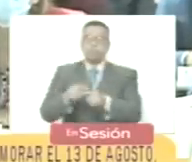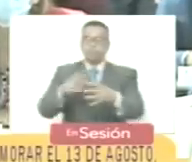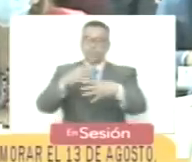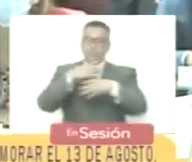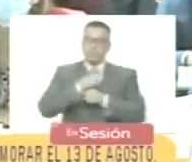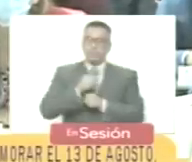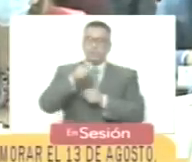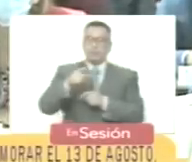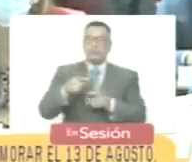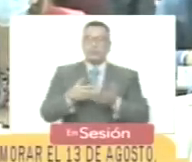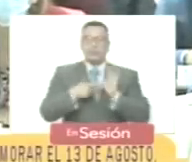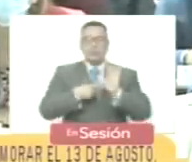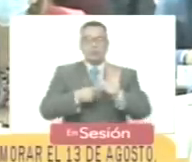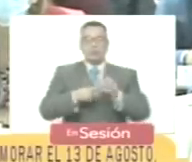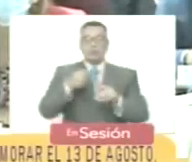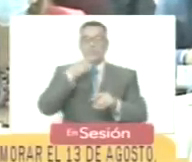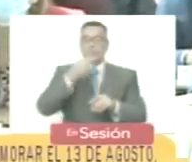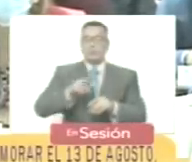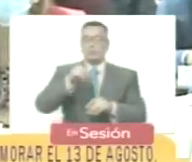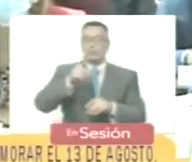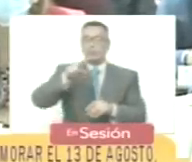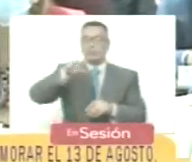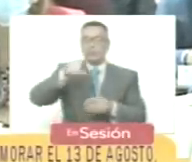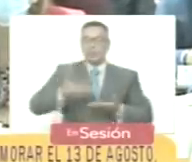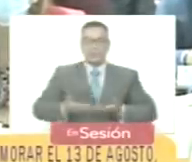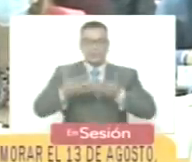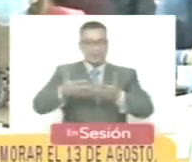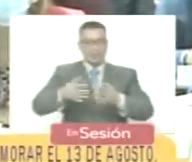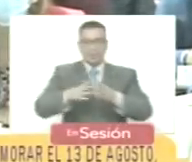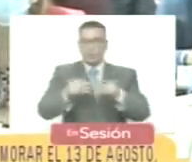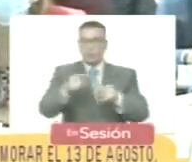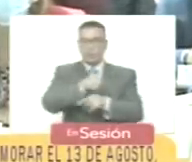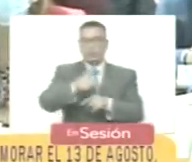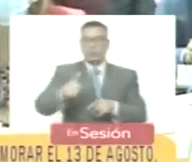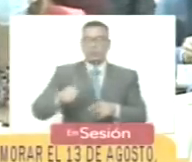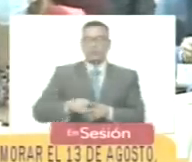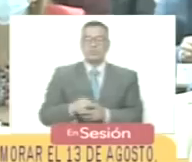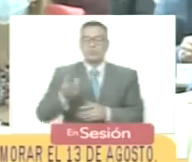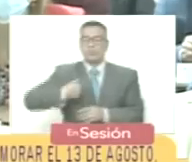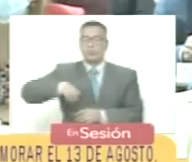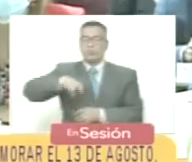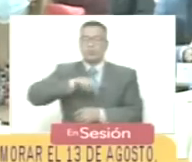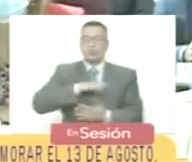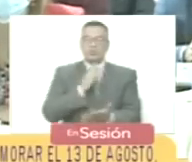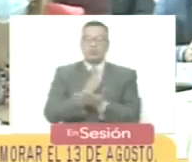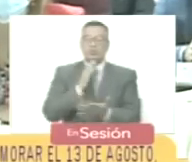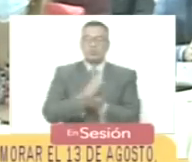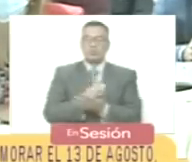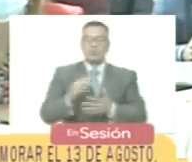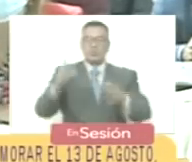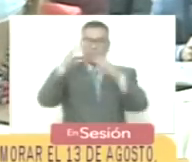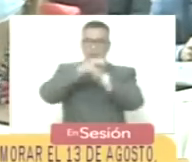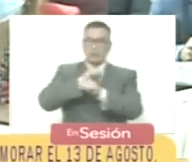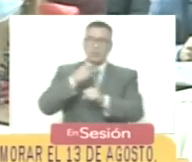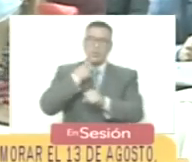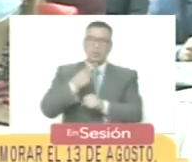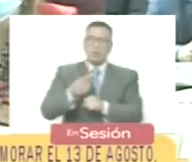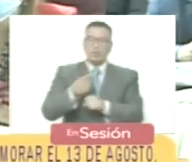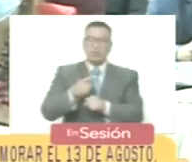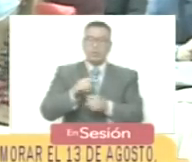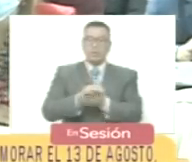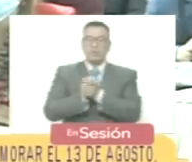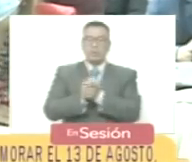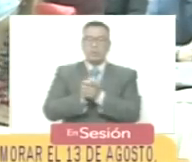confianza, y lo demostró el Darío entregado, el Darío de todos nosotros siempre. Anoche, precisamente, ya mi